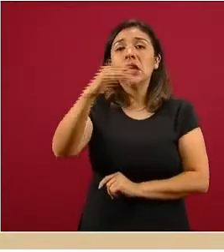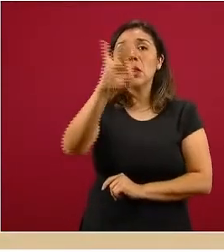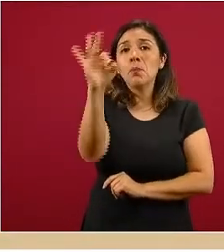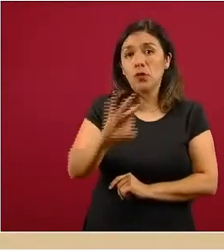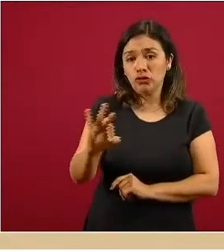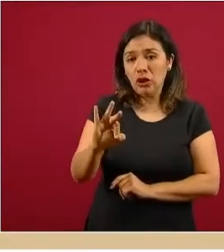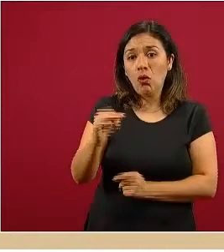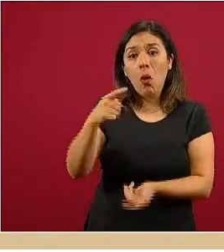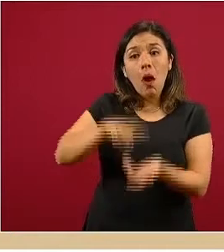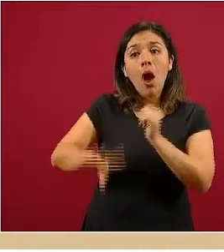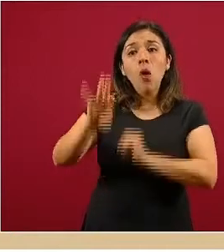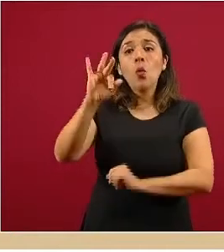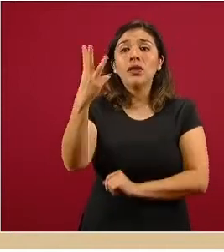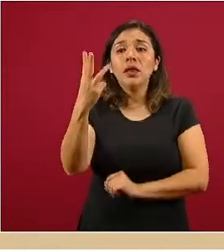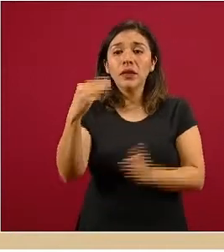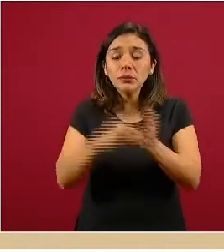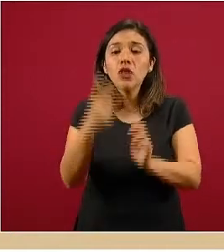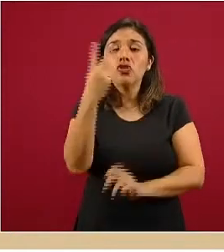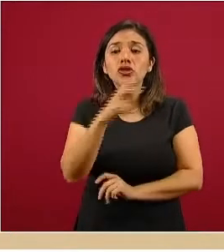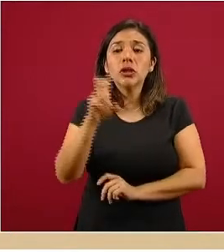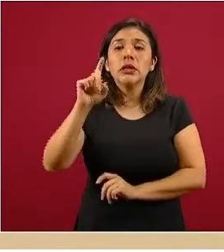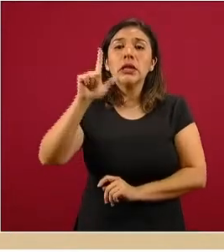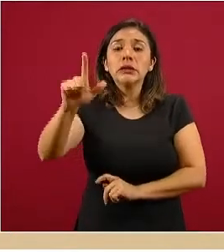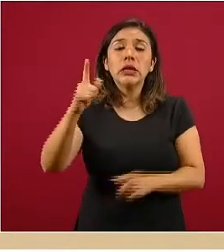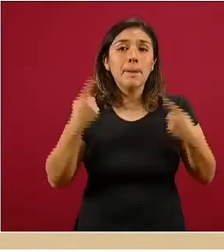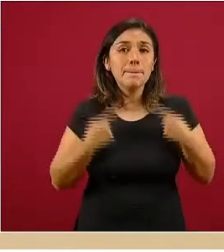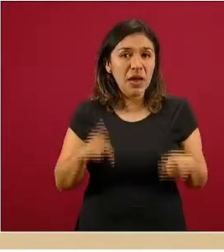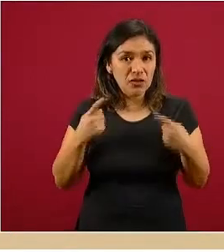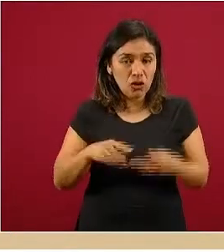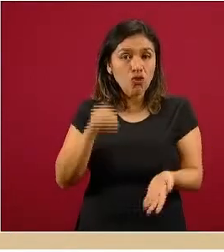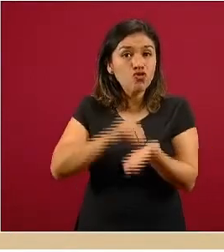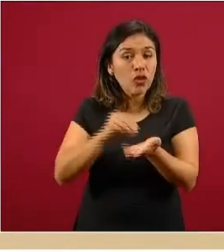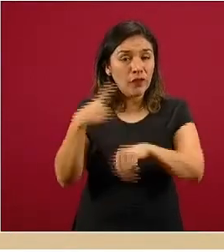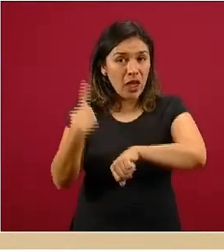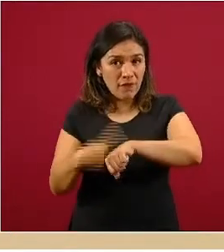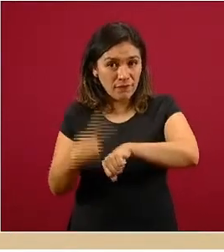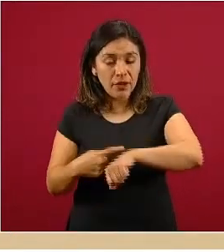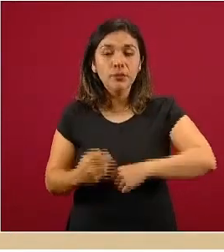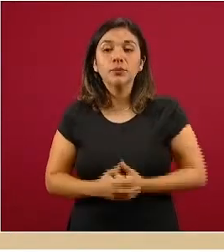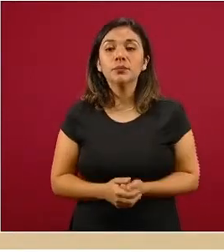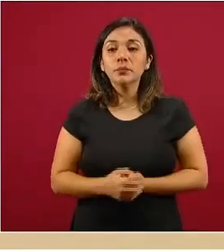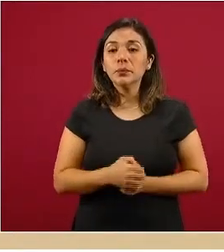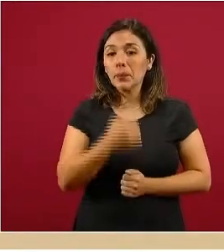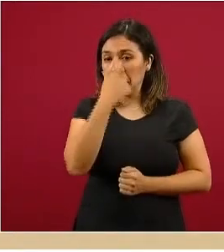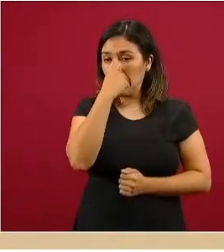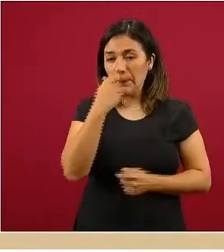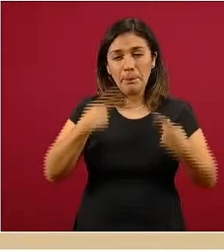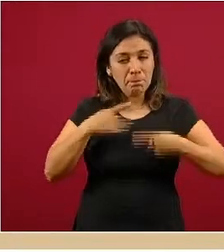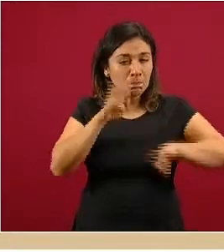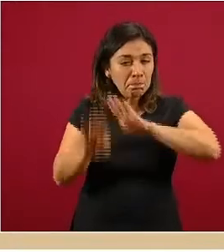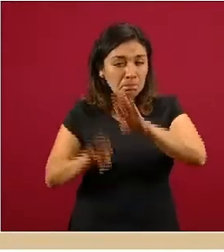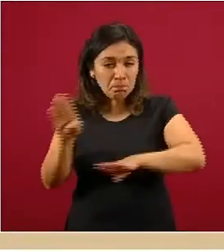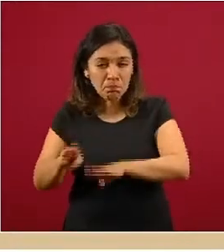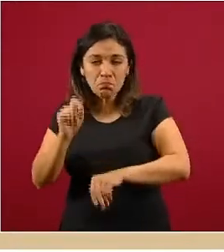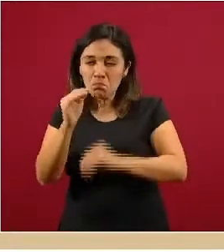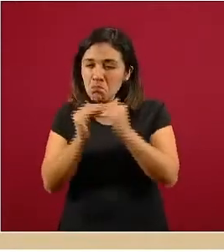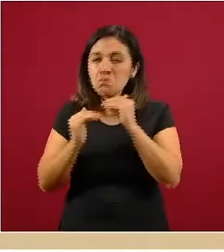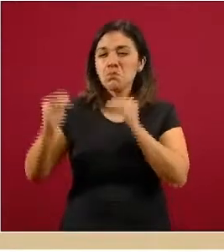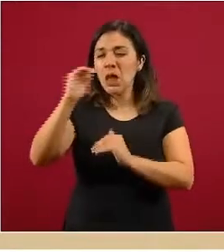personas con caso sospechoso pero ambulatorio a los que no se le toma muestra